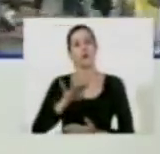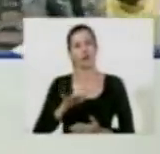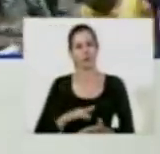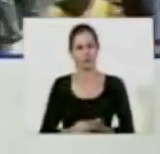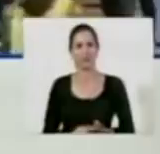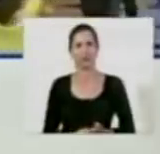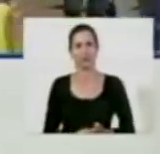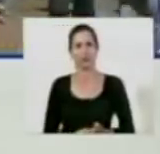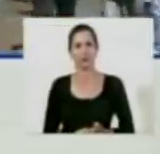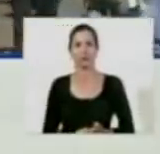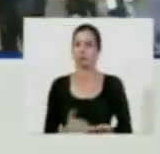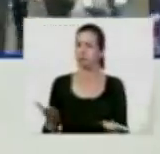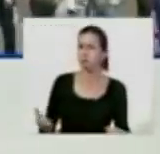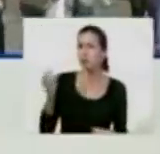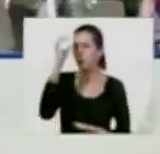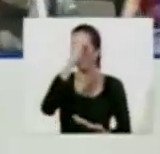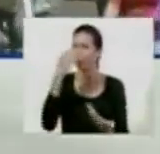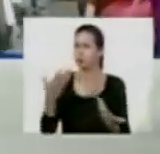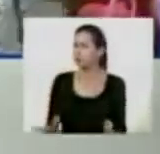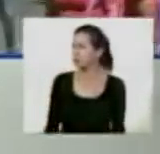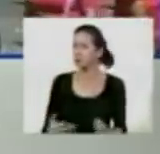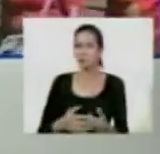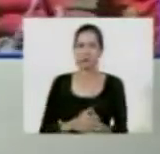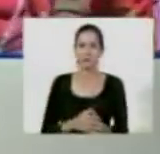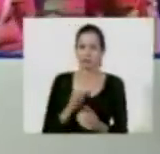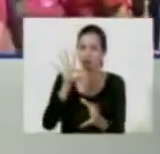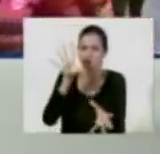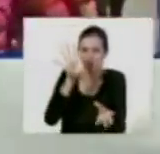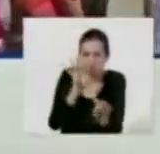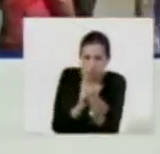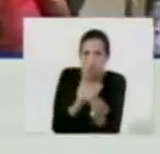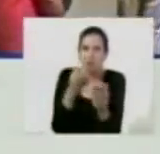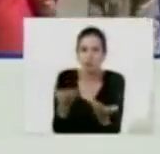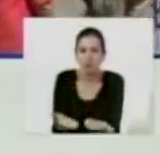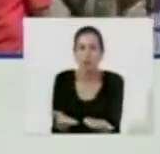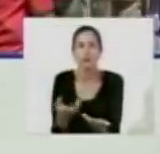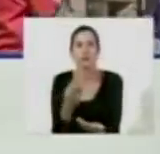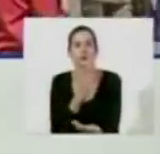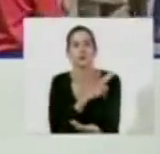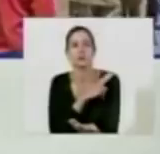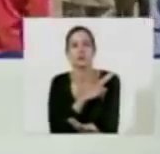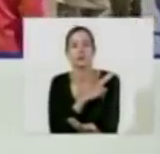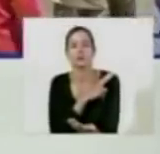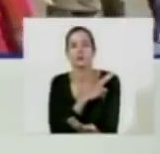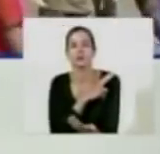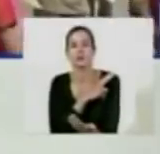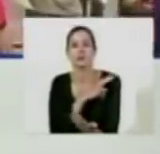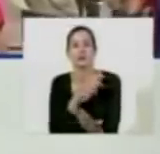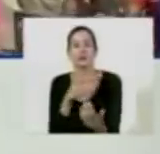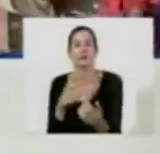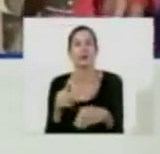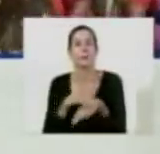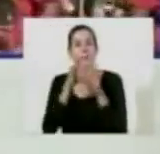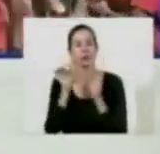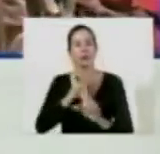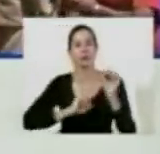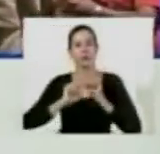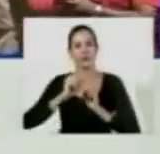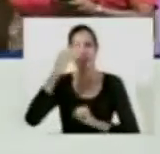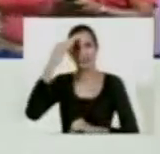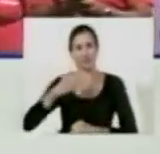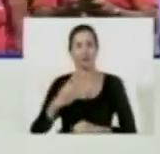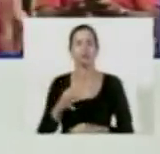sus impresiones, su balance como general en jefe, comandante estratégico operacional y ministro del Poder Popular para